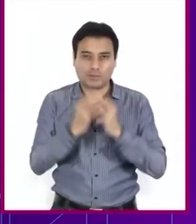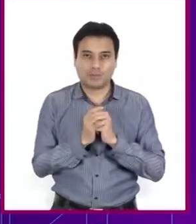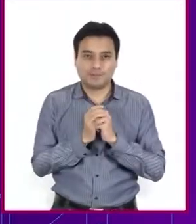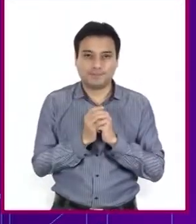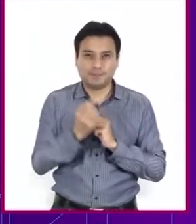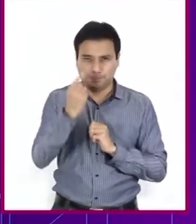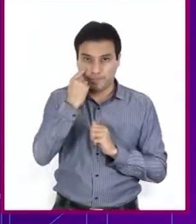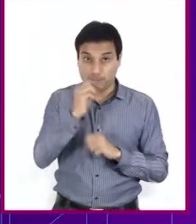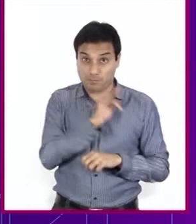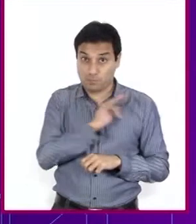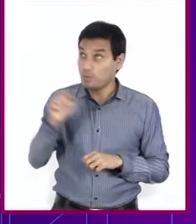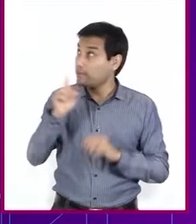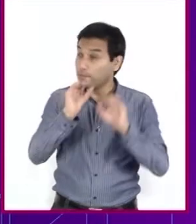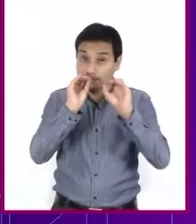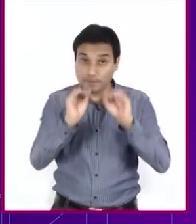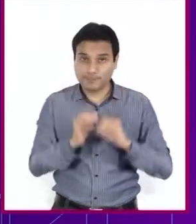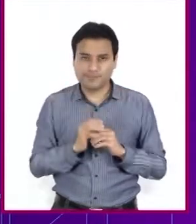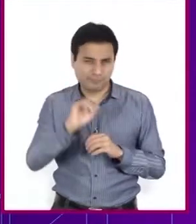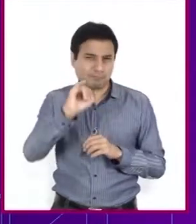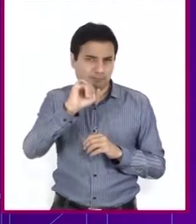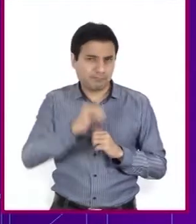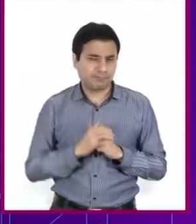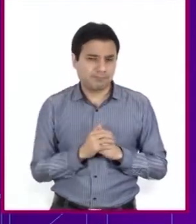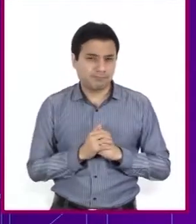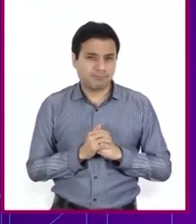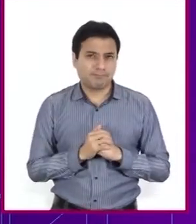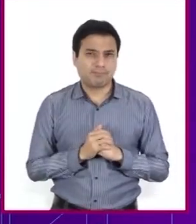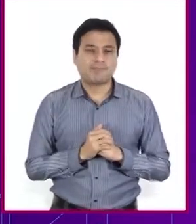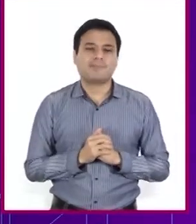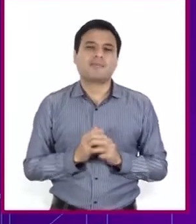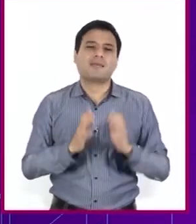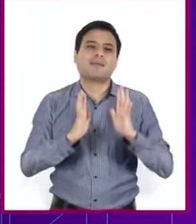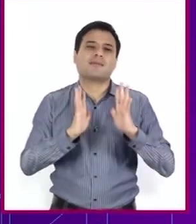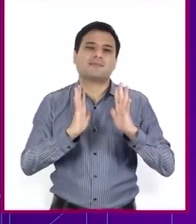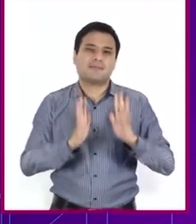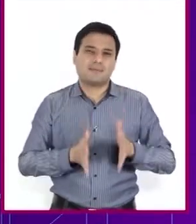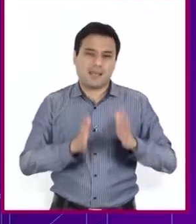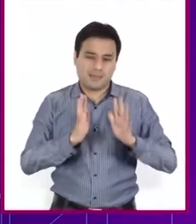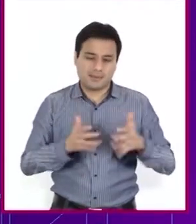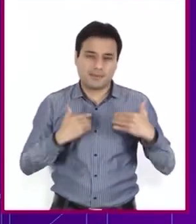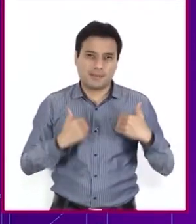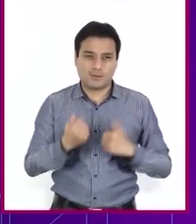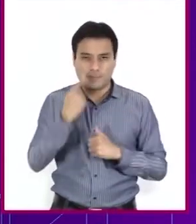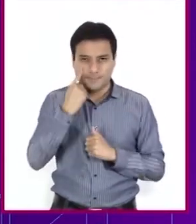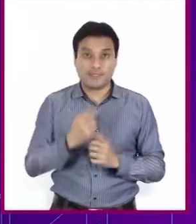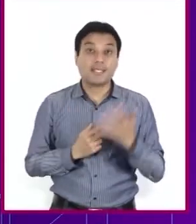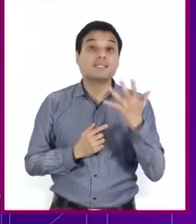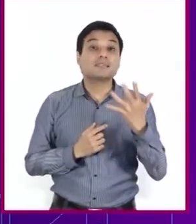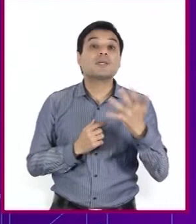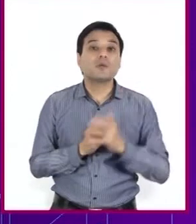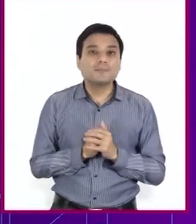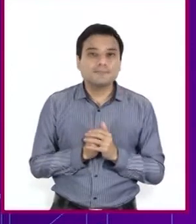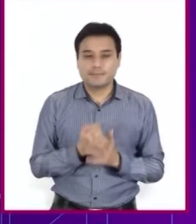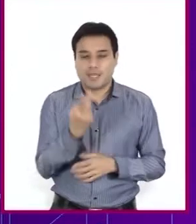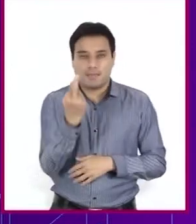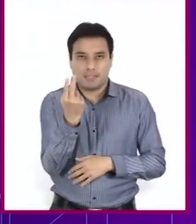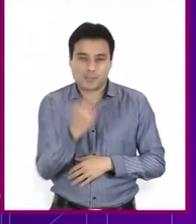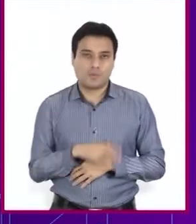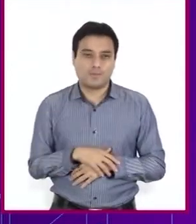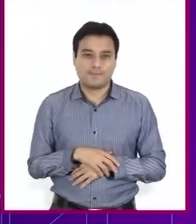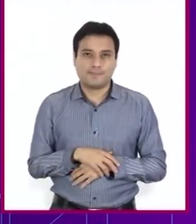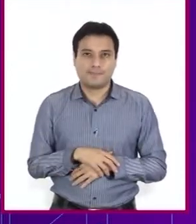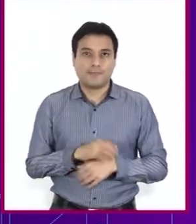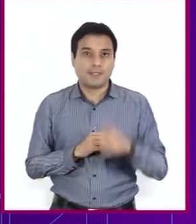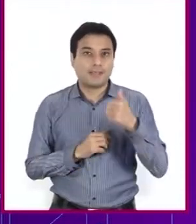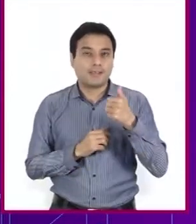la tabla, Leslie? Sí, puedo hacerlo ya teniendo la regla. El término 5 tiene 25 cubos,